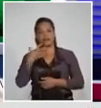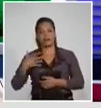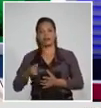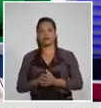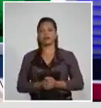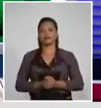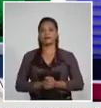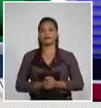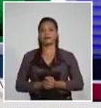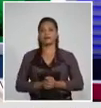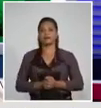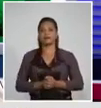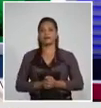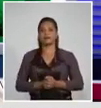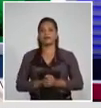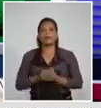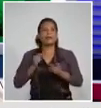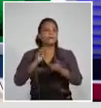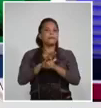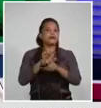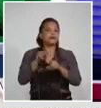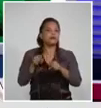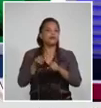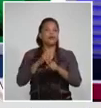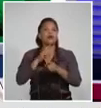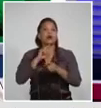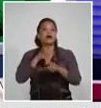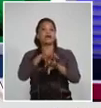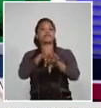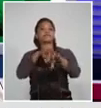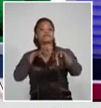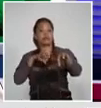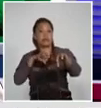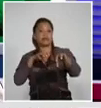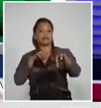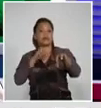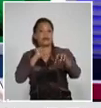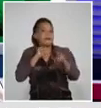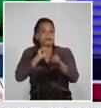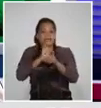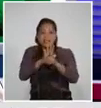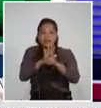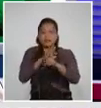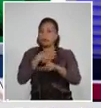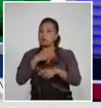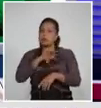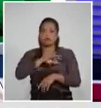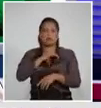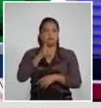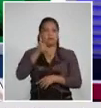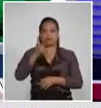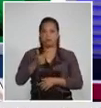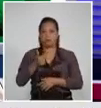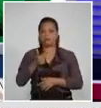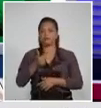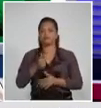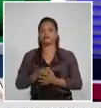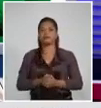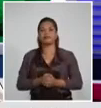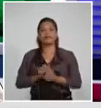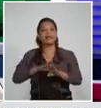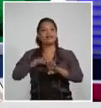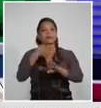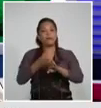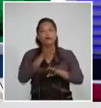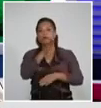encontrándose en el hogar, aislado, inicialmente estaba sintomático, después en la pesquisa en un momento